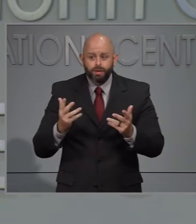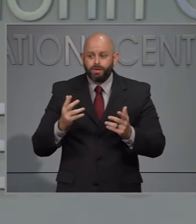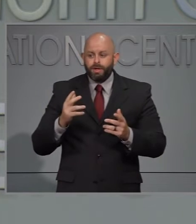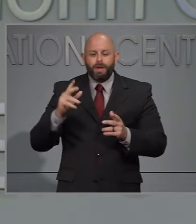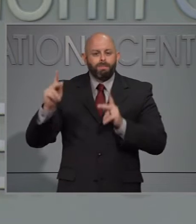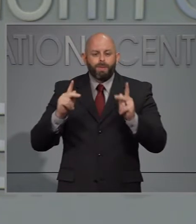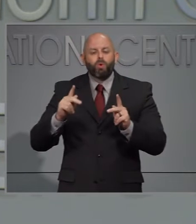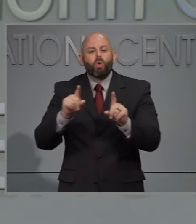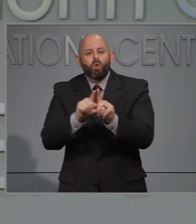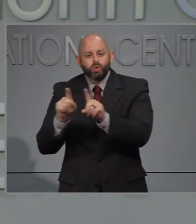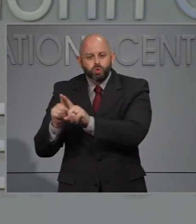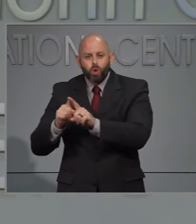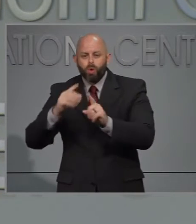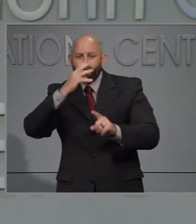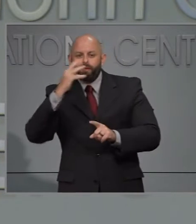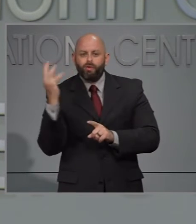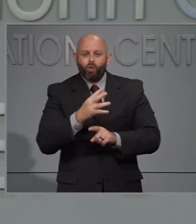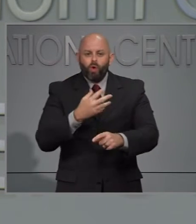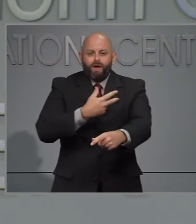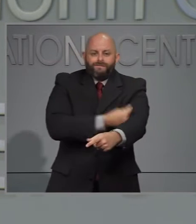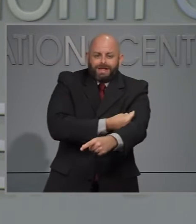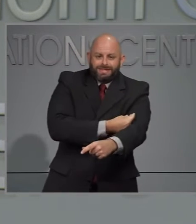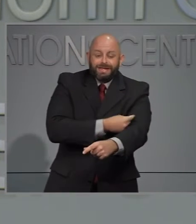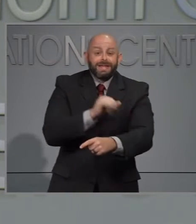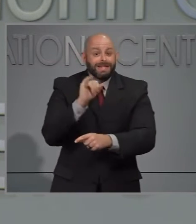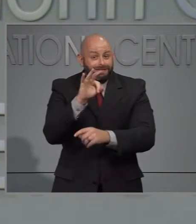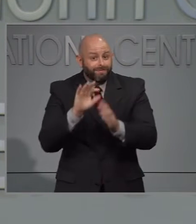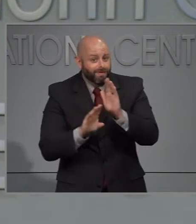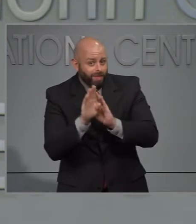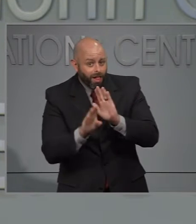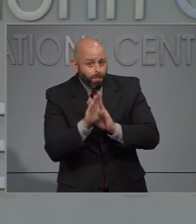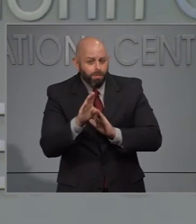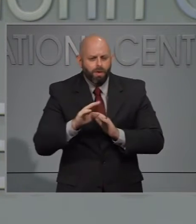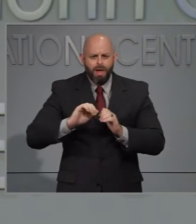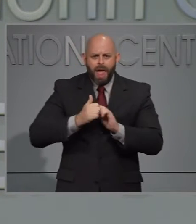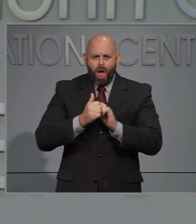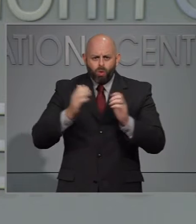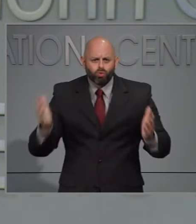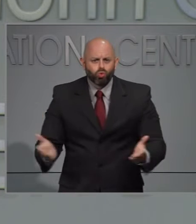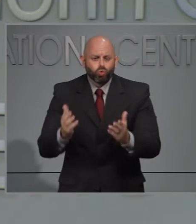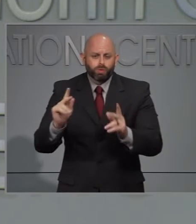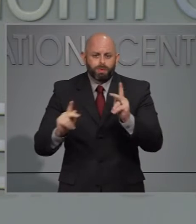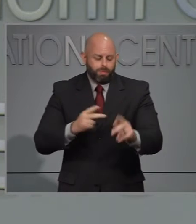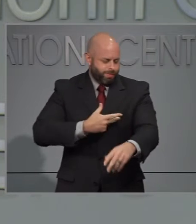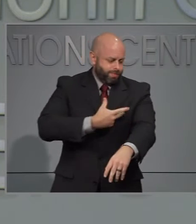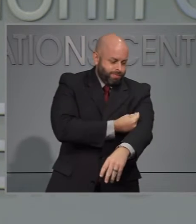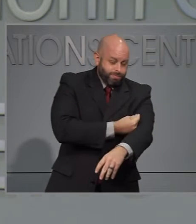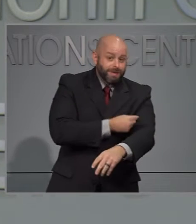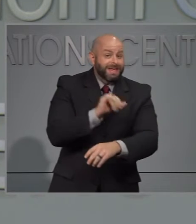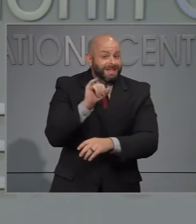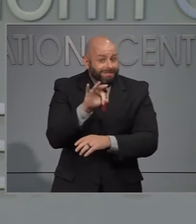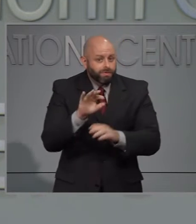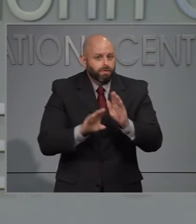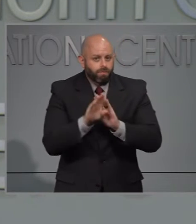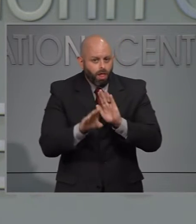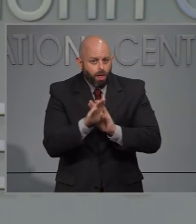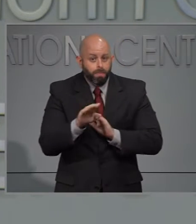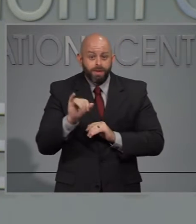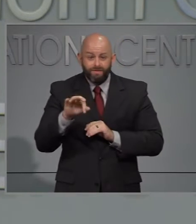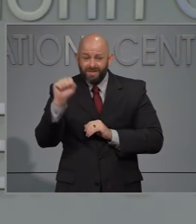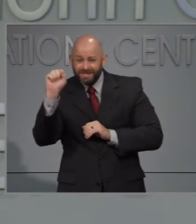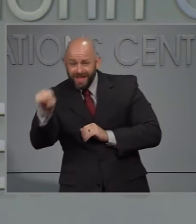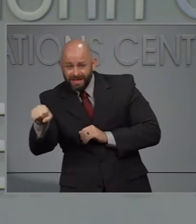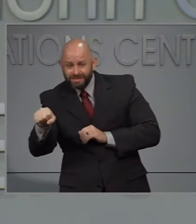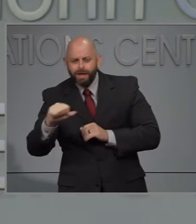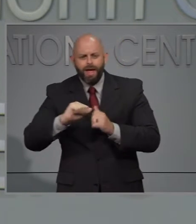la vacuna cuando ya esté disponible. Entonces, ¿qué usted está tomando en cuenta la confianza del público respecto a la vacuna y qué es lo que usted